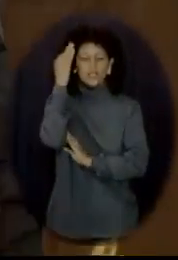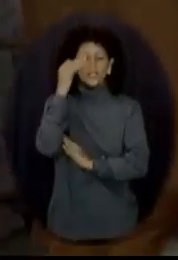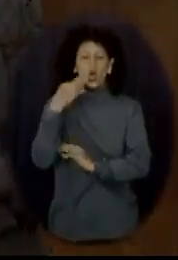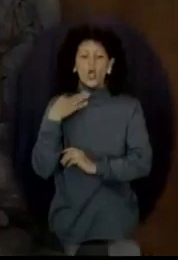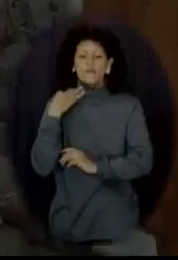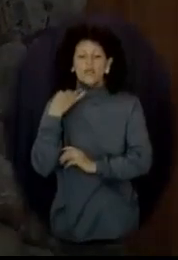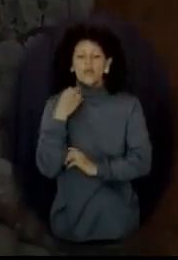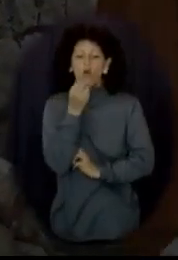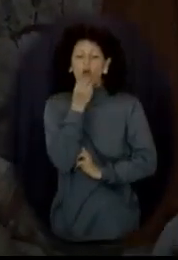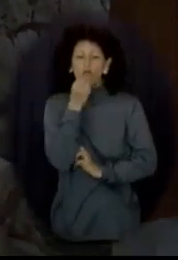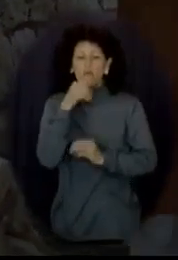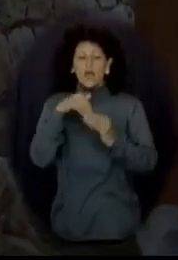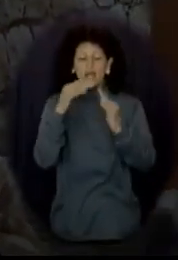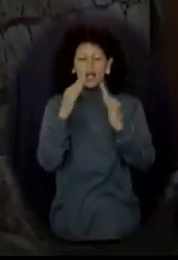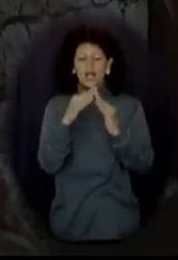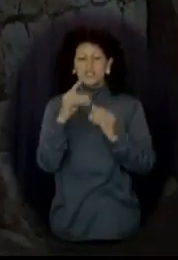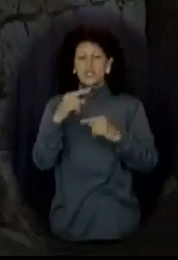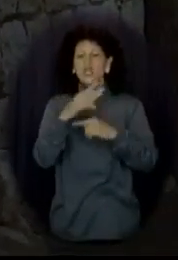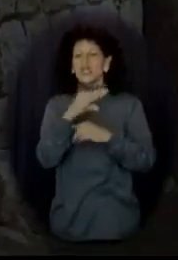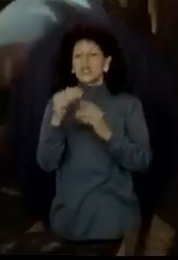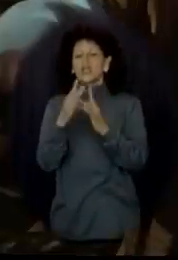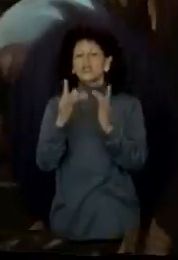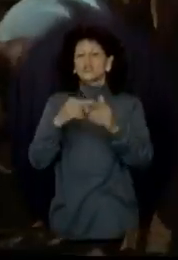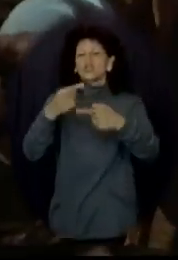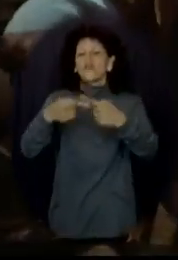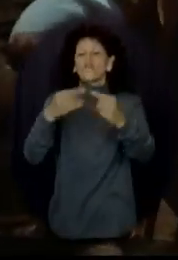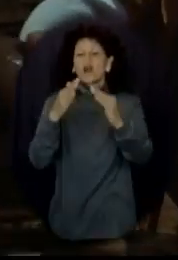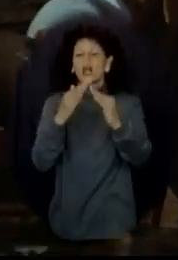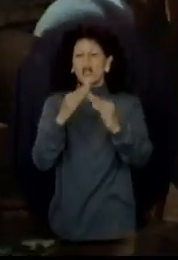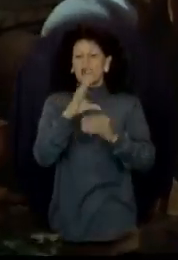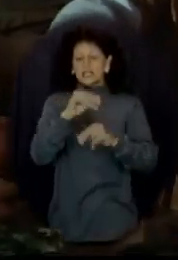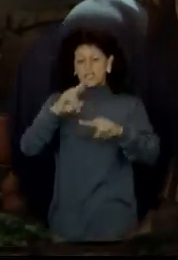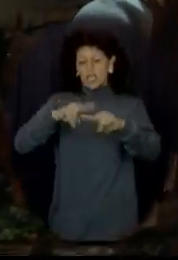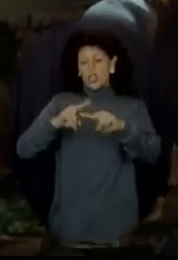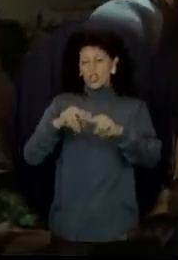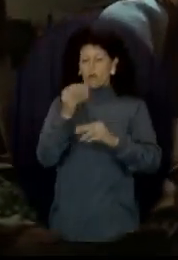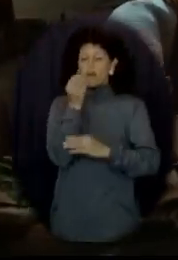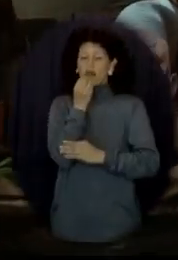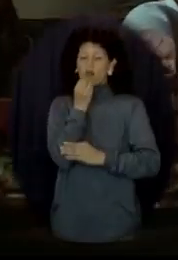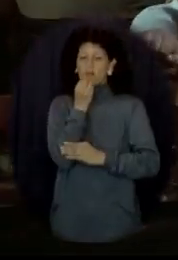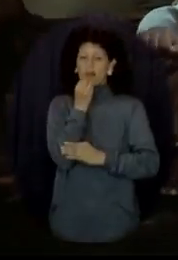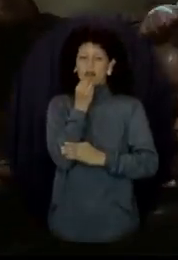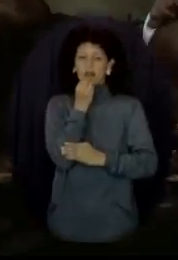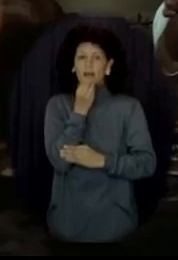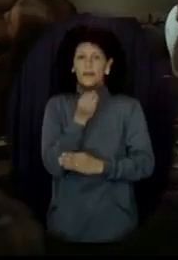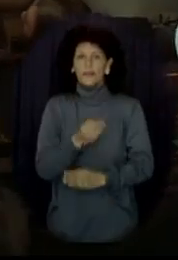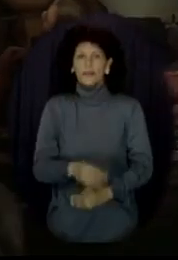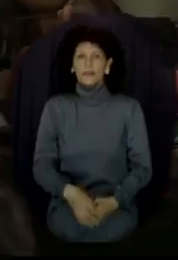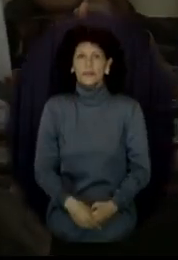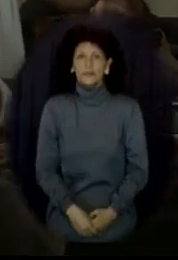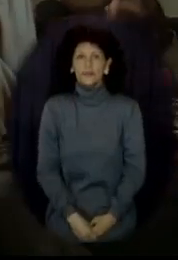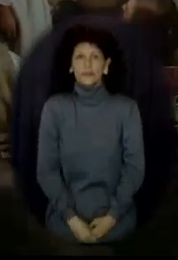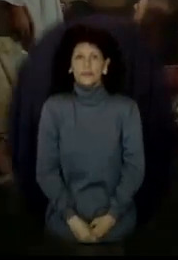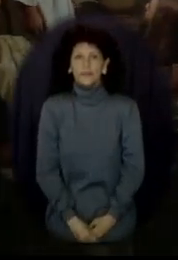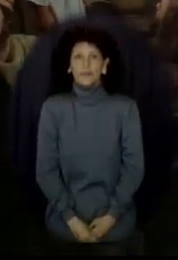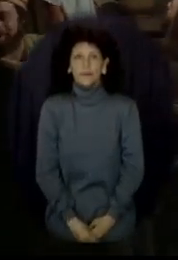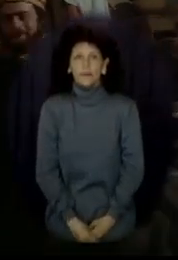Este fariseo invitó a Jesús a cenar, y Jesús fue a su casa y compartió su mesa.